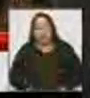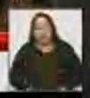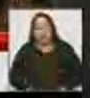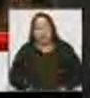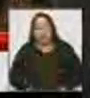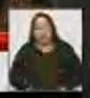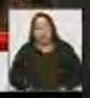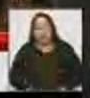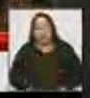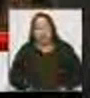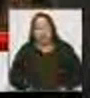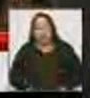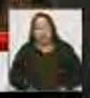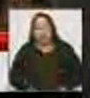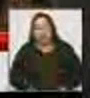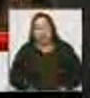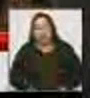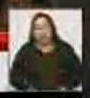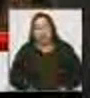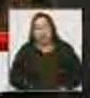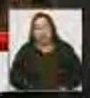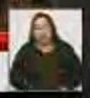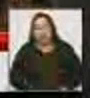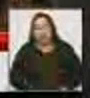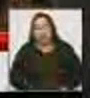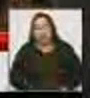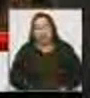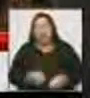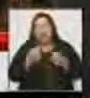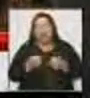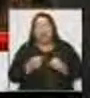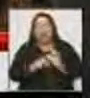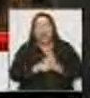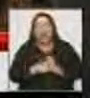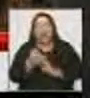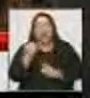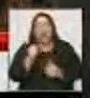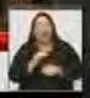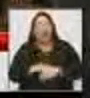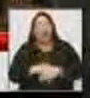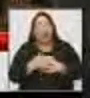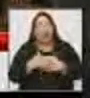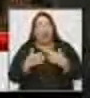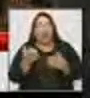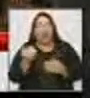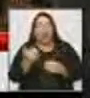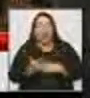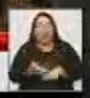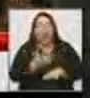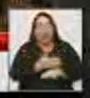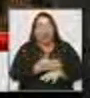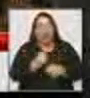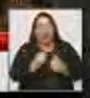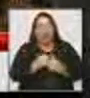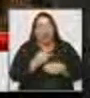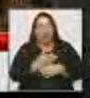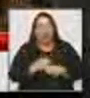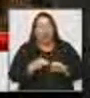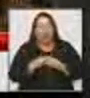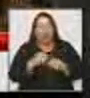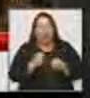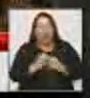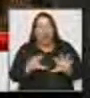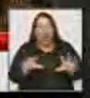la insistencia de la ley anterior, donde amplía el régimen de jubilación anticipada en condiciones